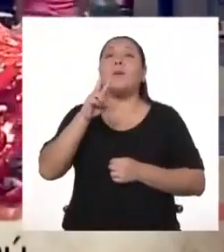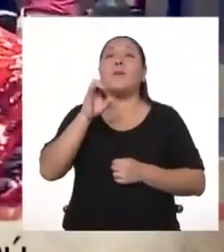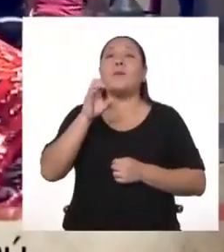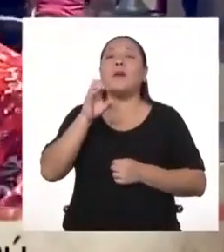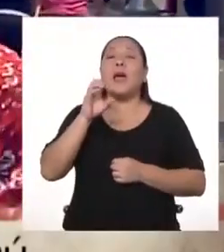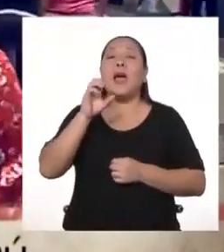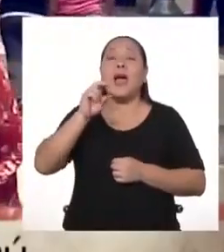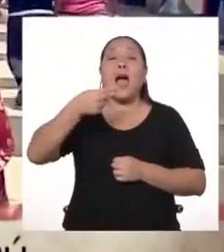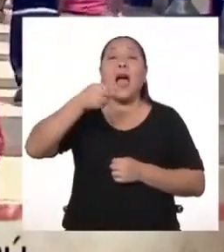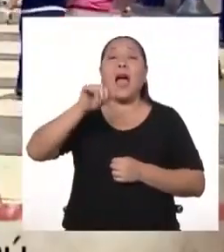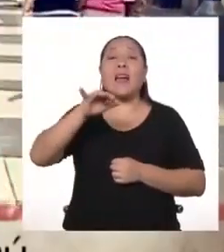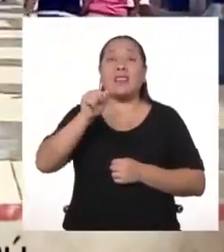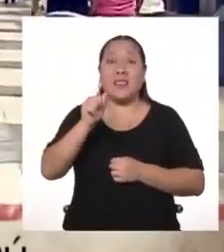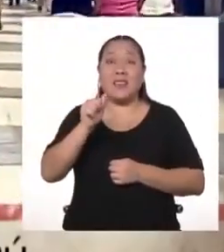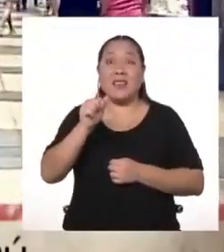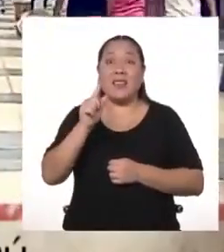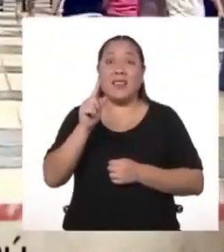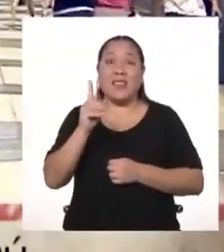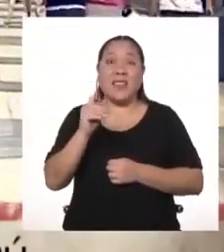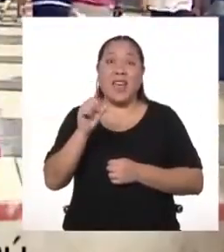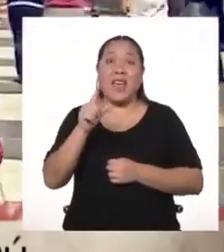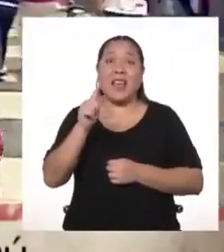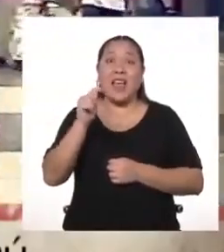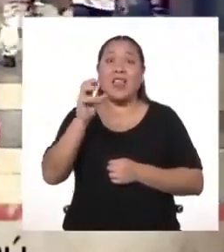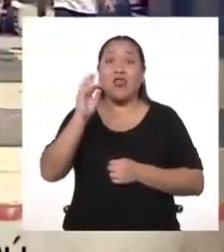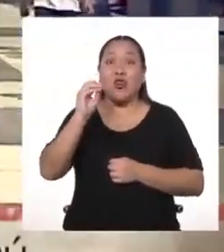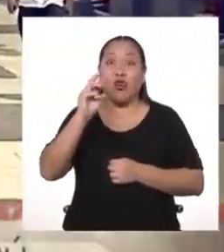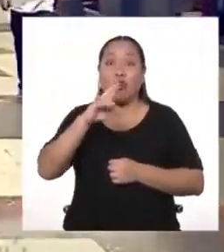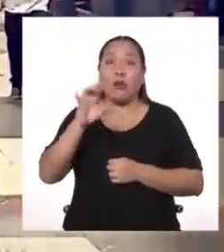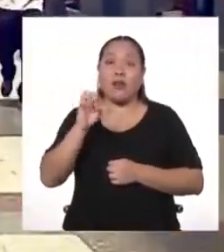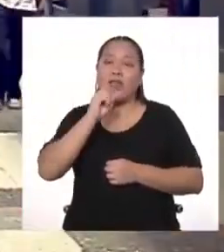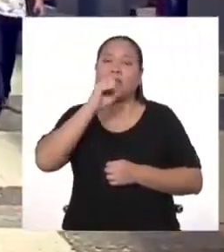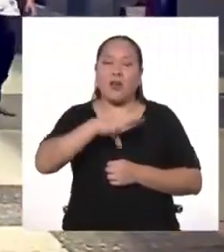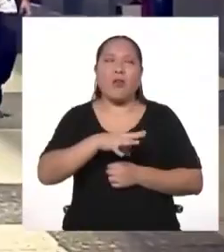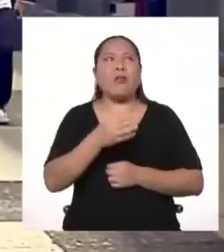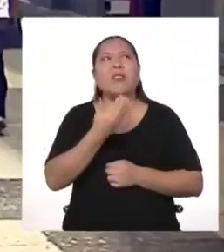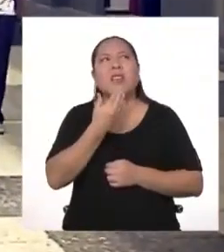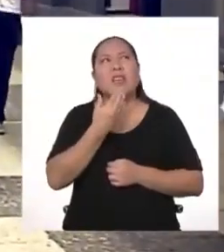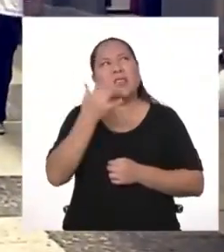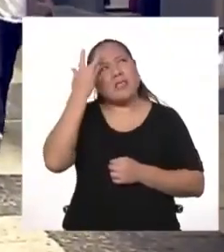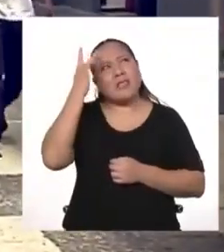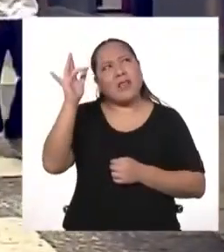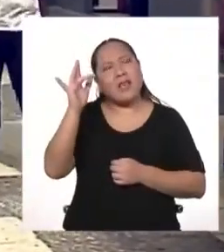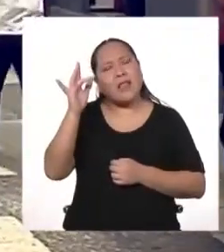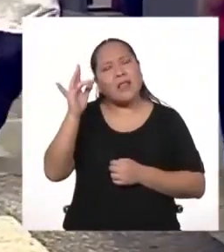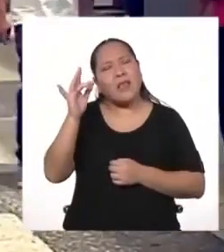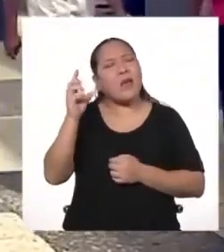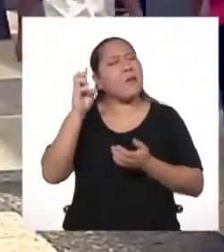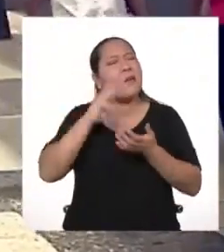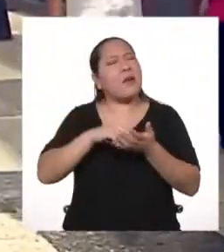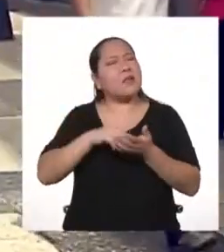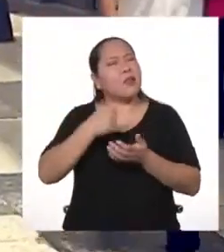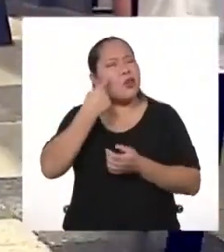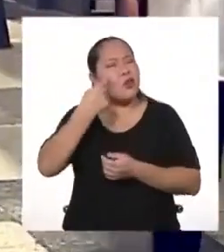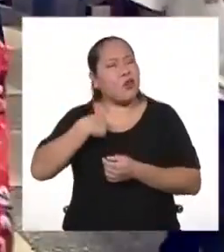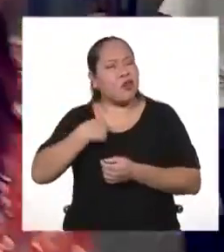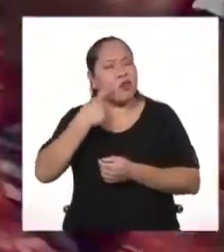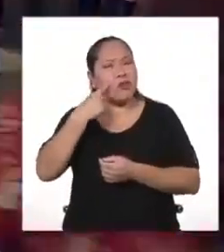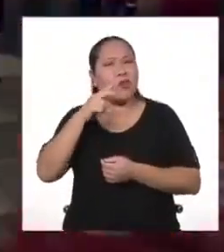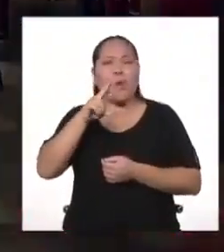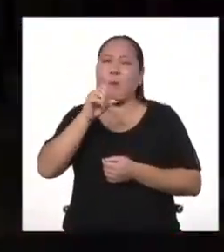hombre más inteligente que había conocido. Víctor Raúl dijo que Abraham Valdelomar. Nos vemos en la próxima.